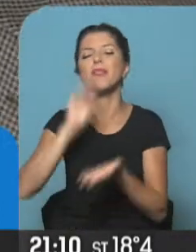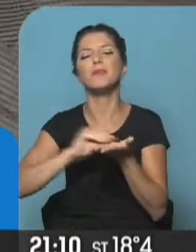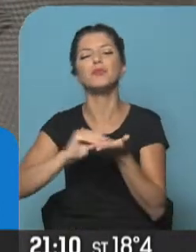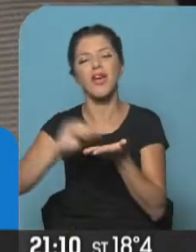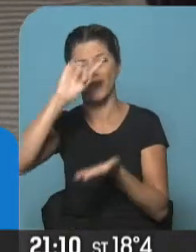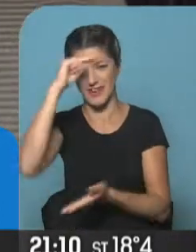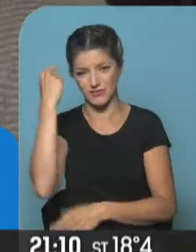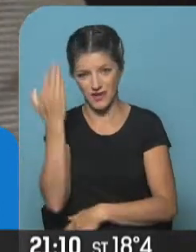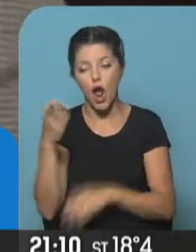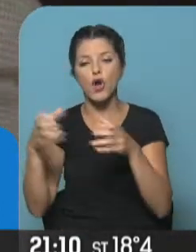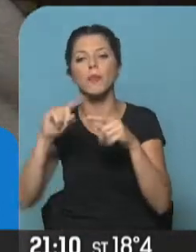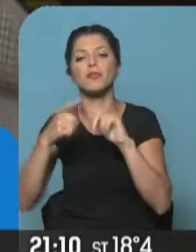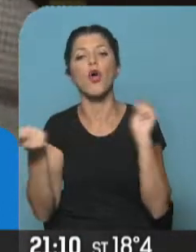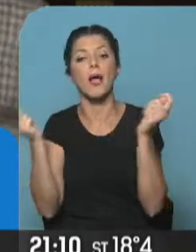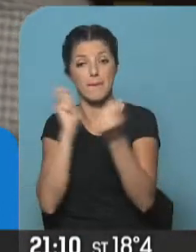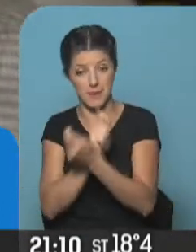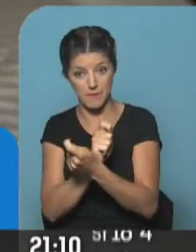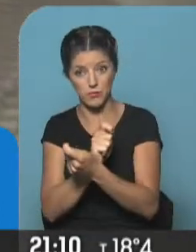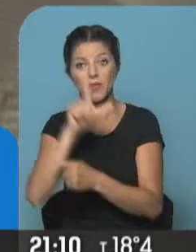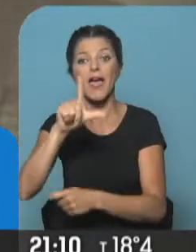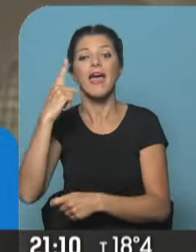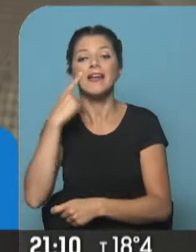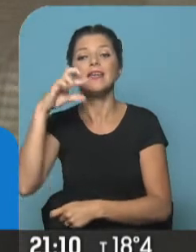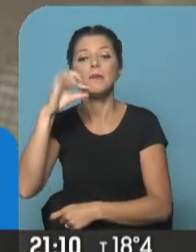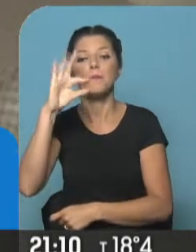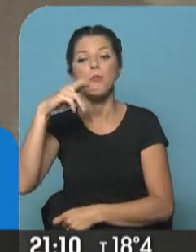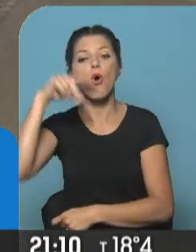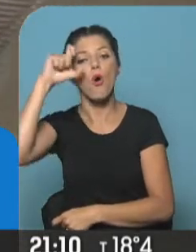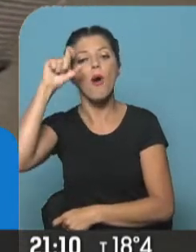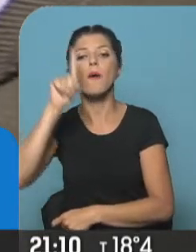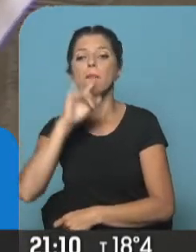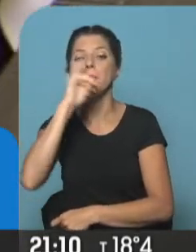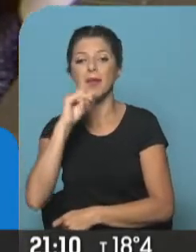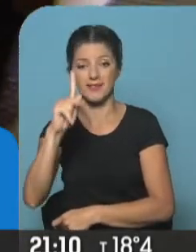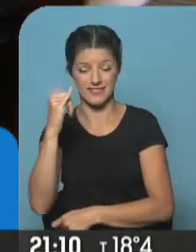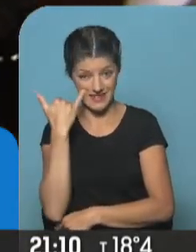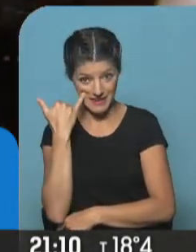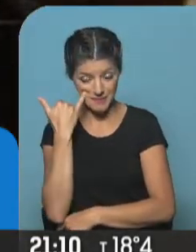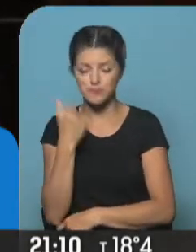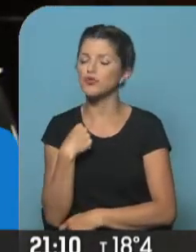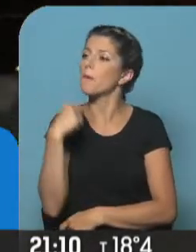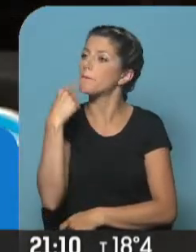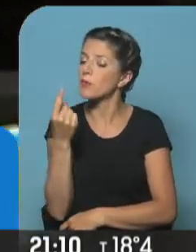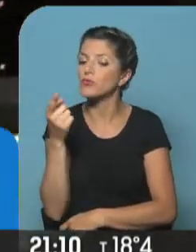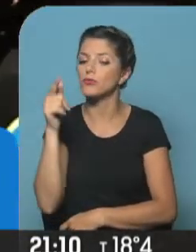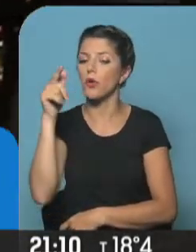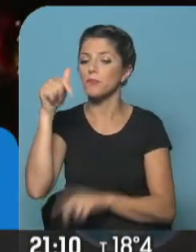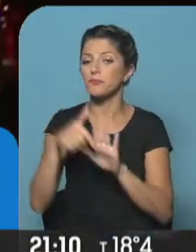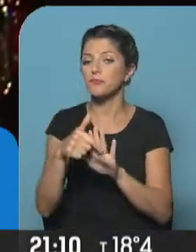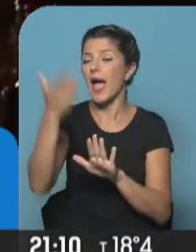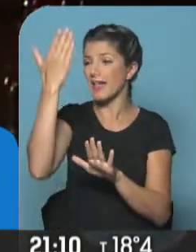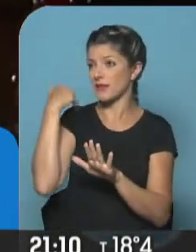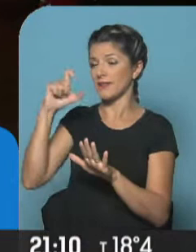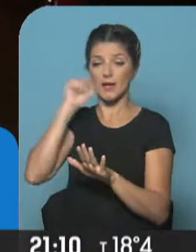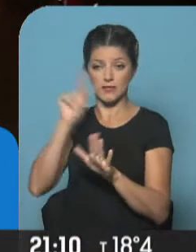nacional por Cambiemos, con Daniel Lipovetsky. Preguntarle, diputado, hoy había una reunión que tenía la CGT, ayer tuvo la reunión de Mesa